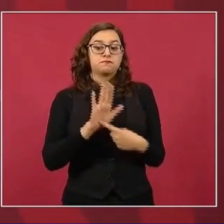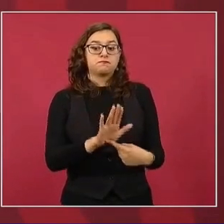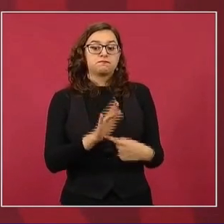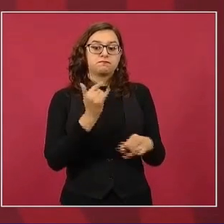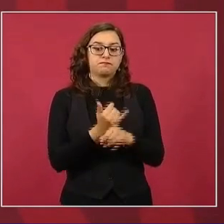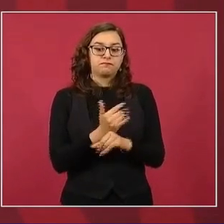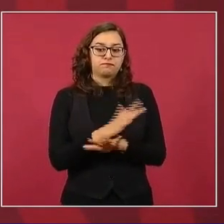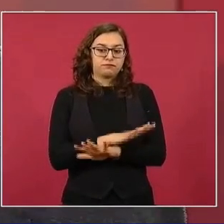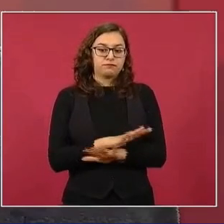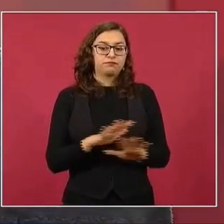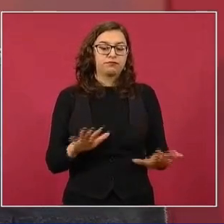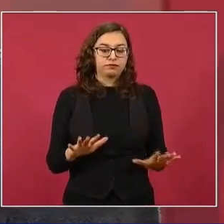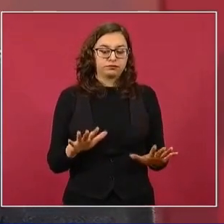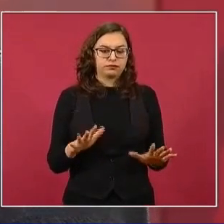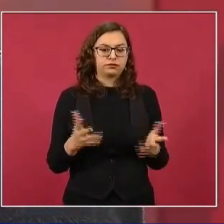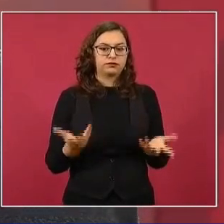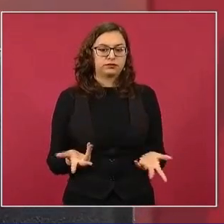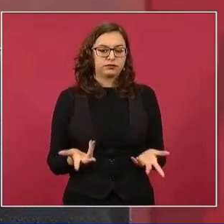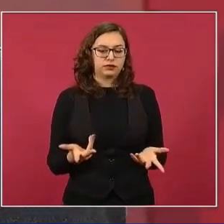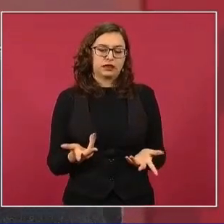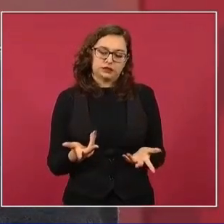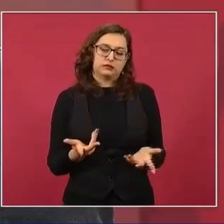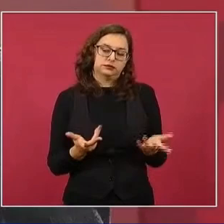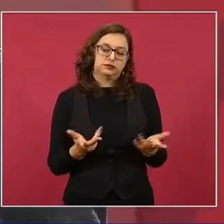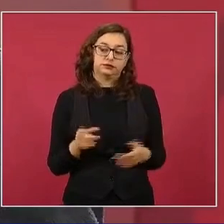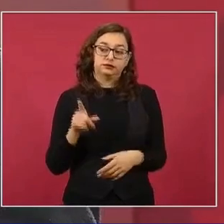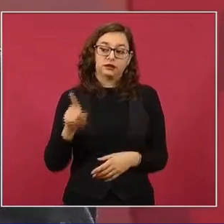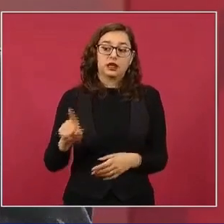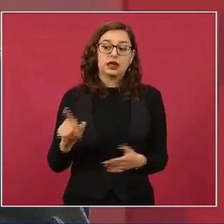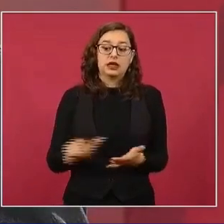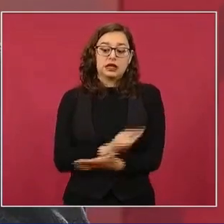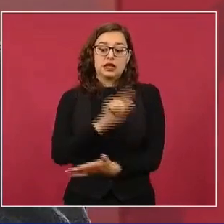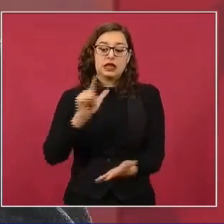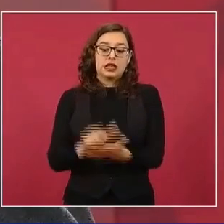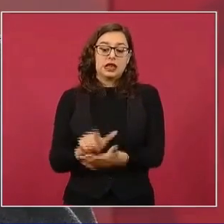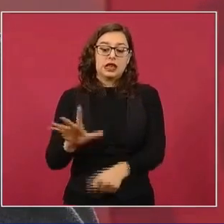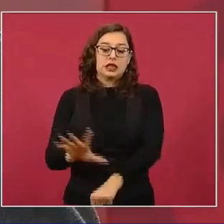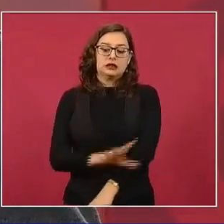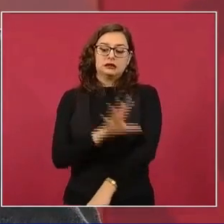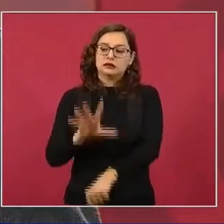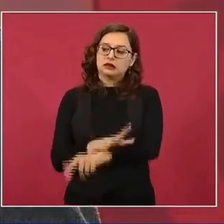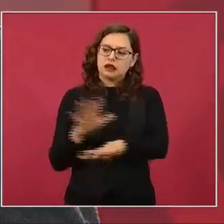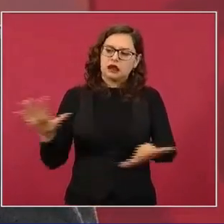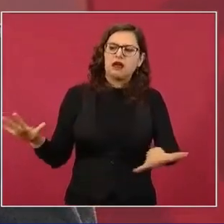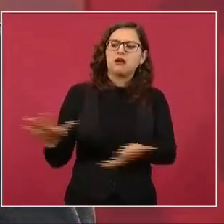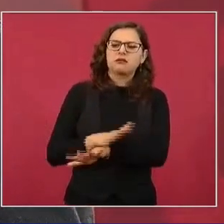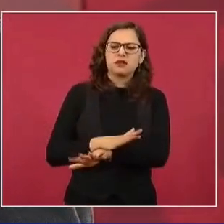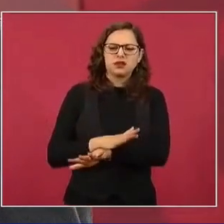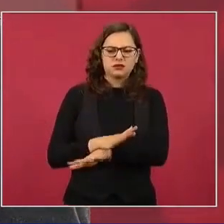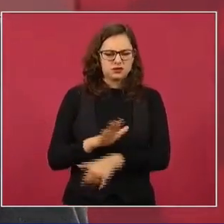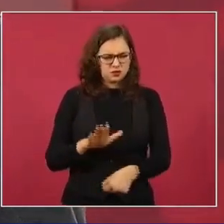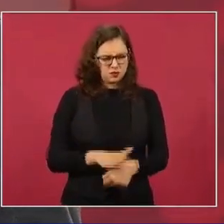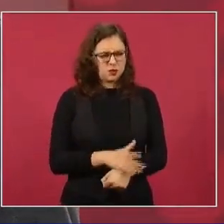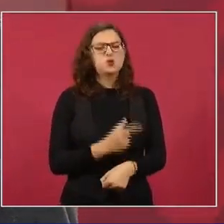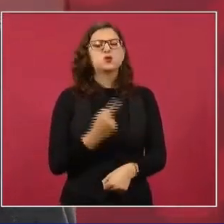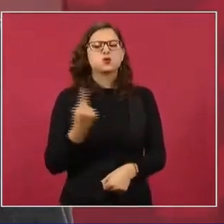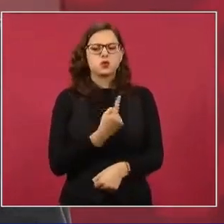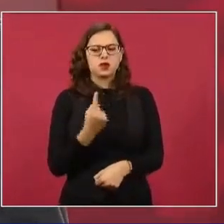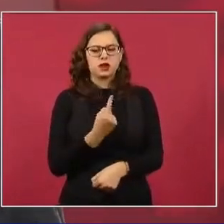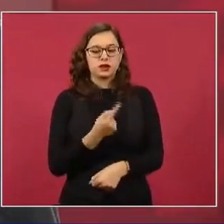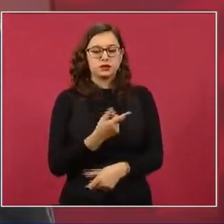sobre el porqué de la reforma eléctrica, si hace falta, y si